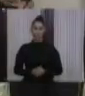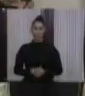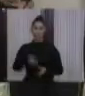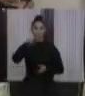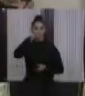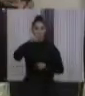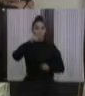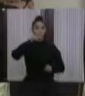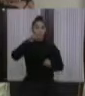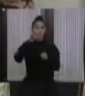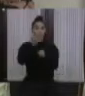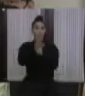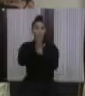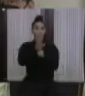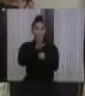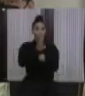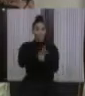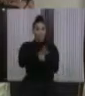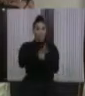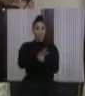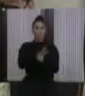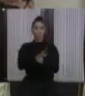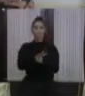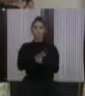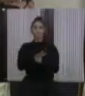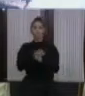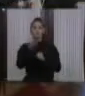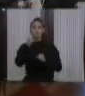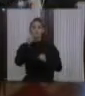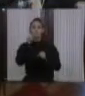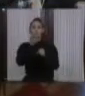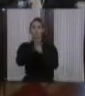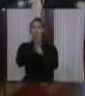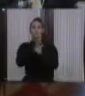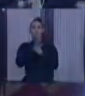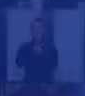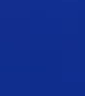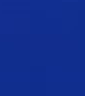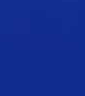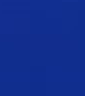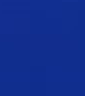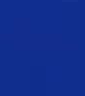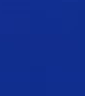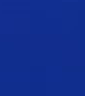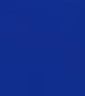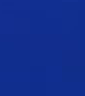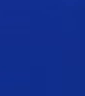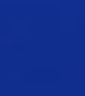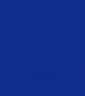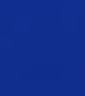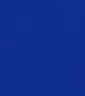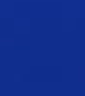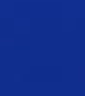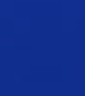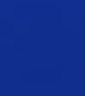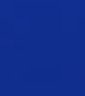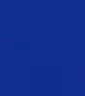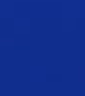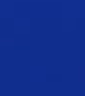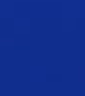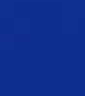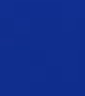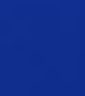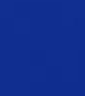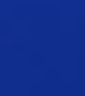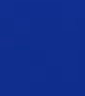que apenas alcance el 50 por ciento del profesorado con tecnología o laptop o una tablet y un